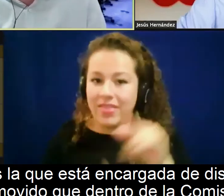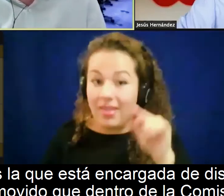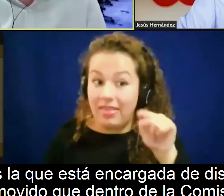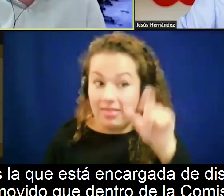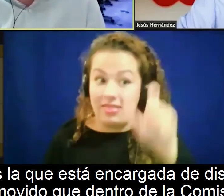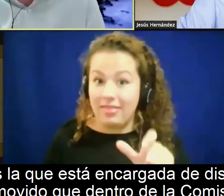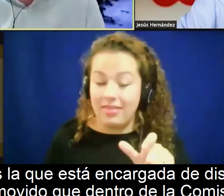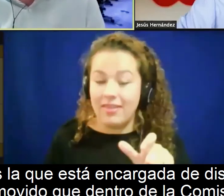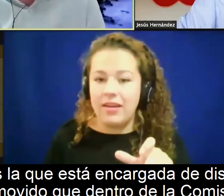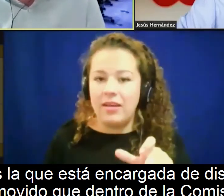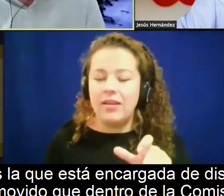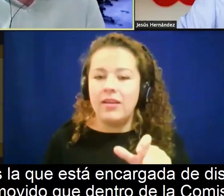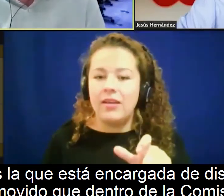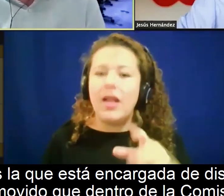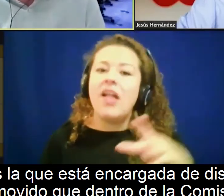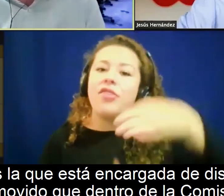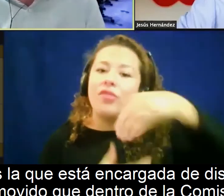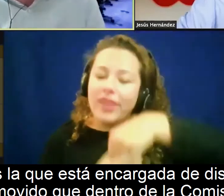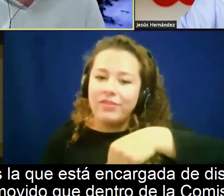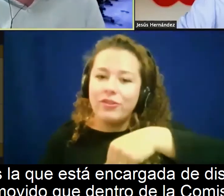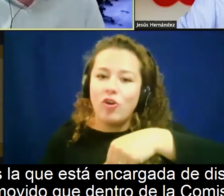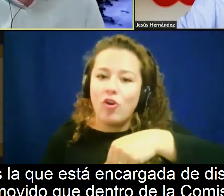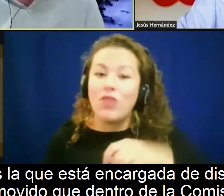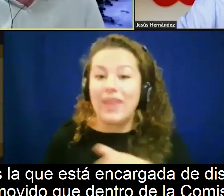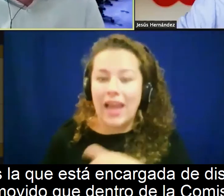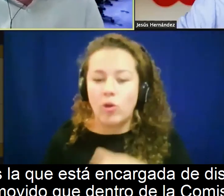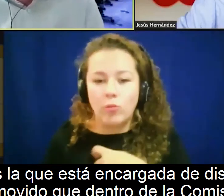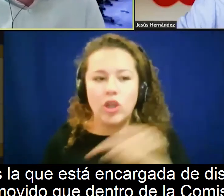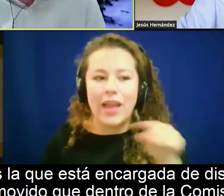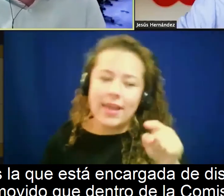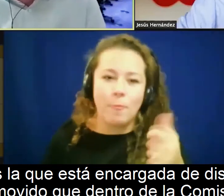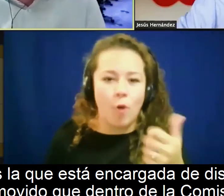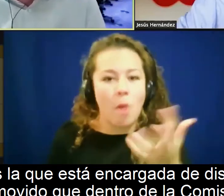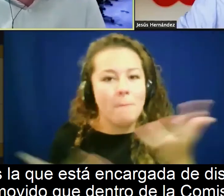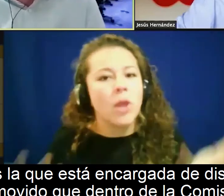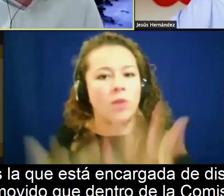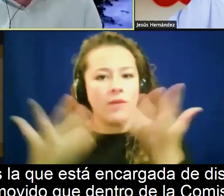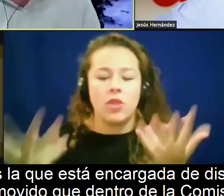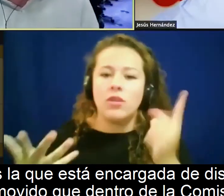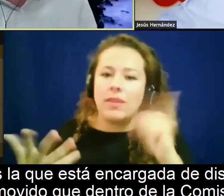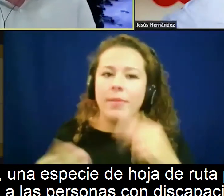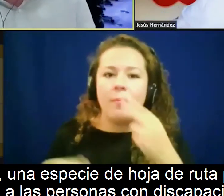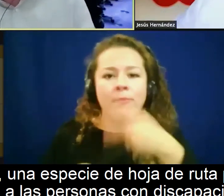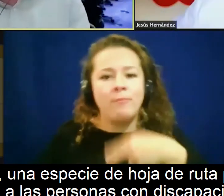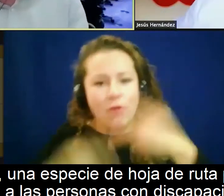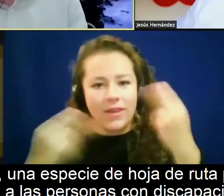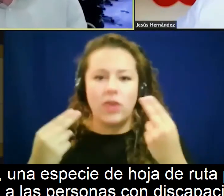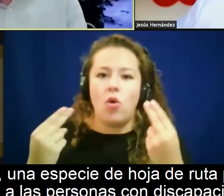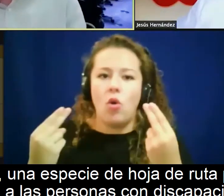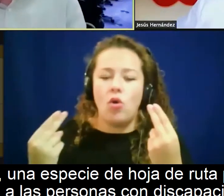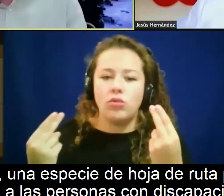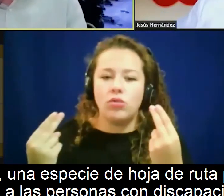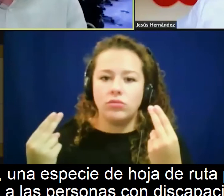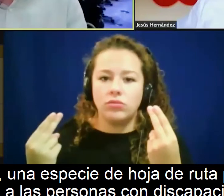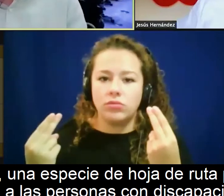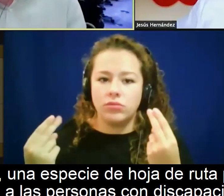ha promovido que dentro de la comisión pues se publicara